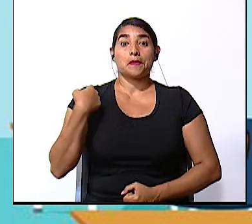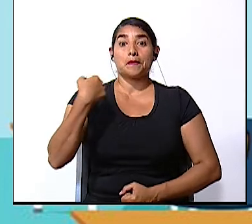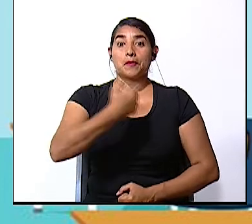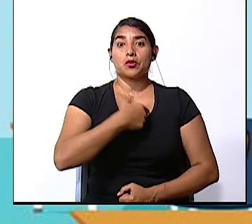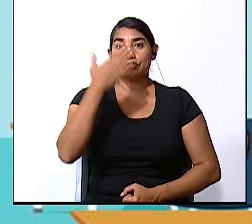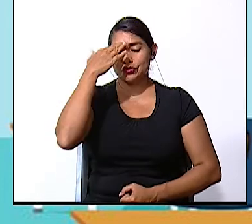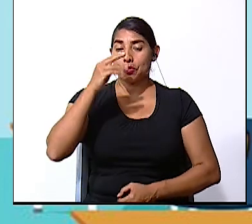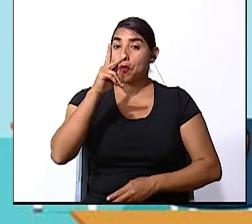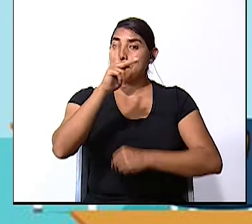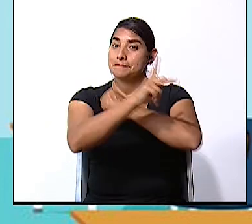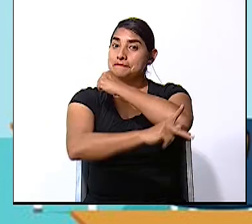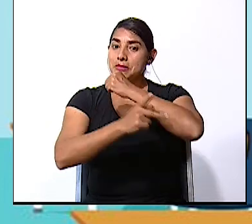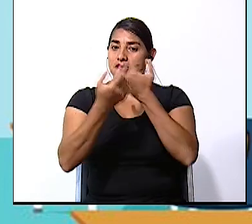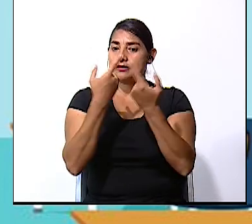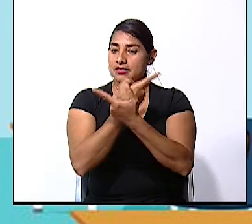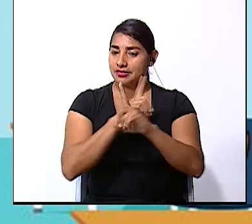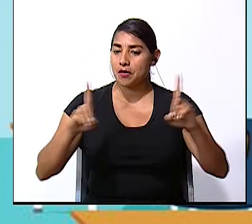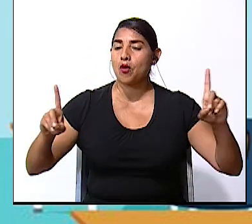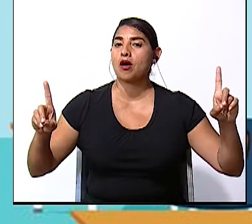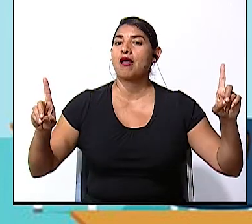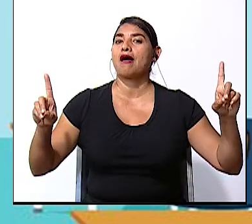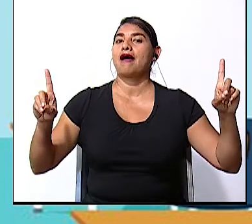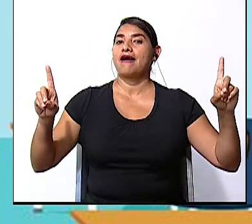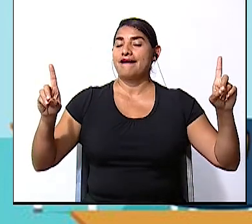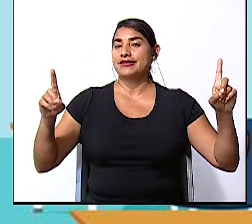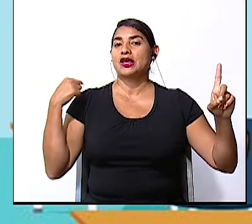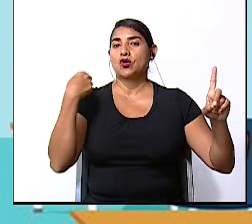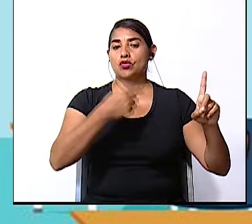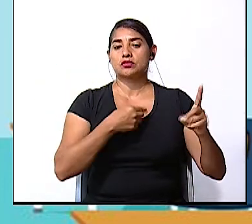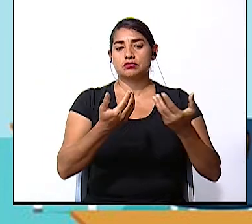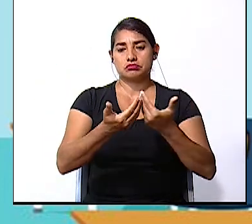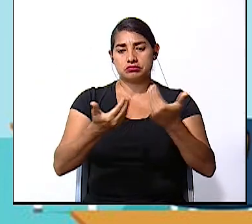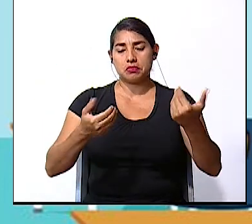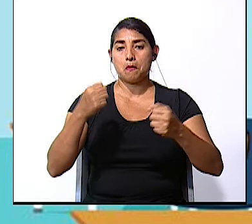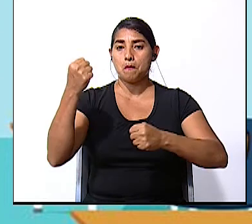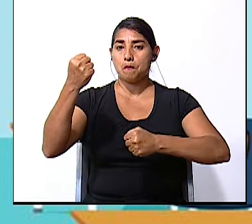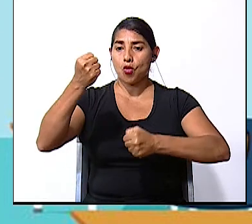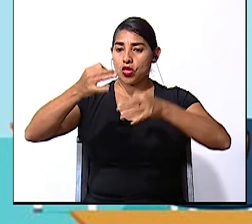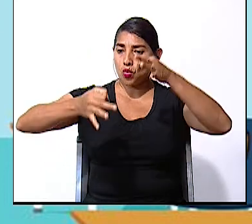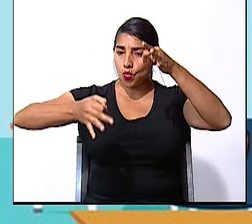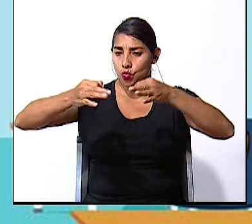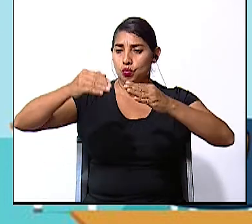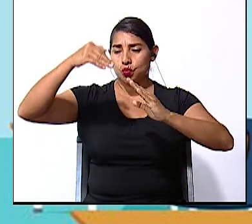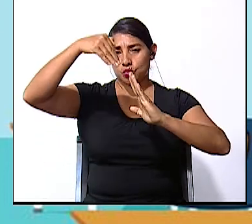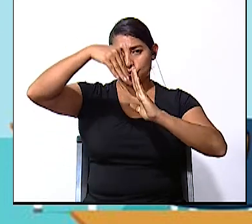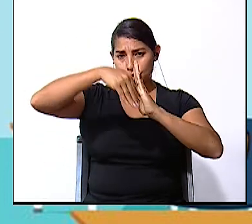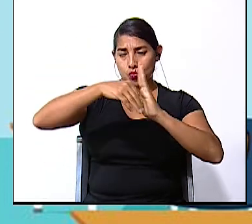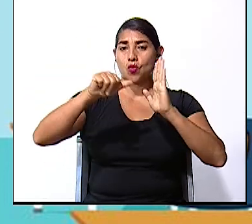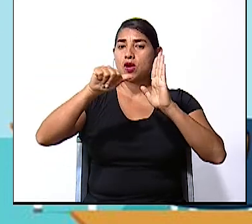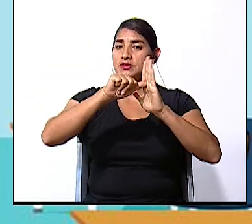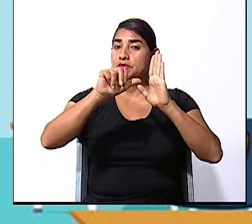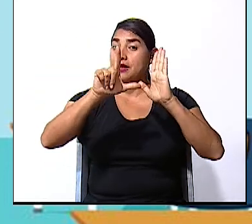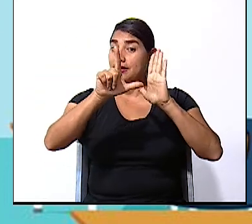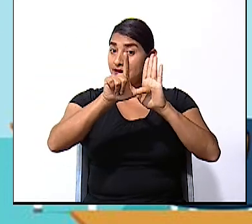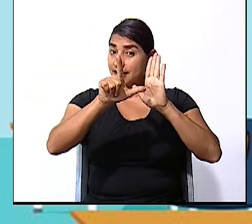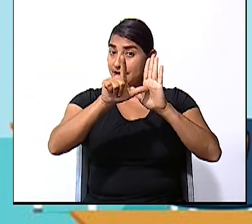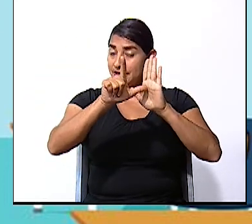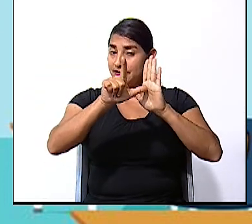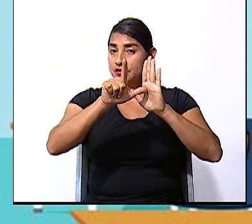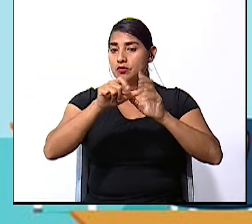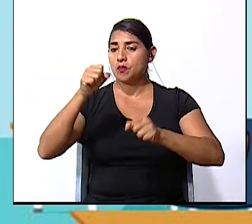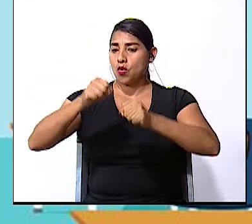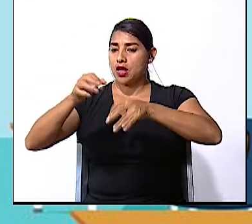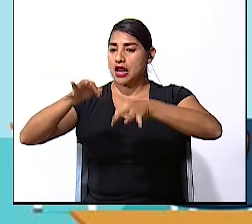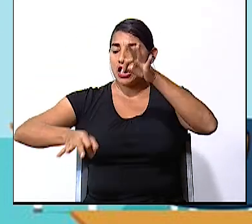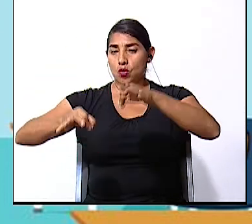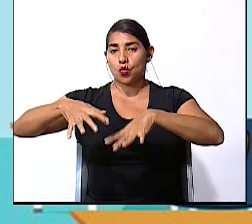un país en democracia, tenemos nuestra división de poderes, incluso en Asamblea Legislativa, el